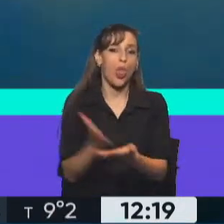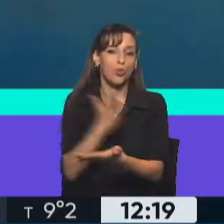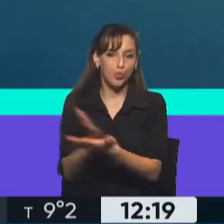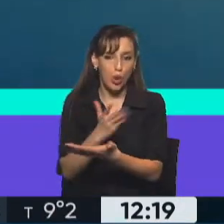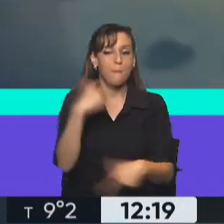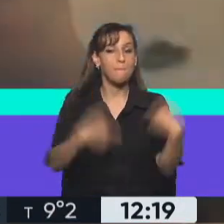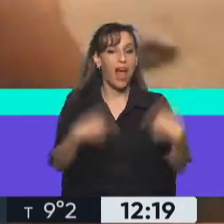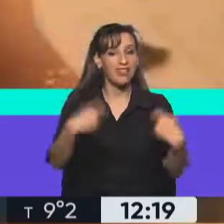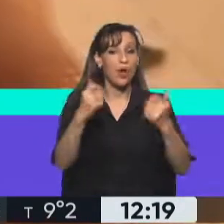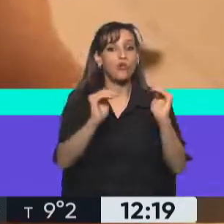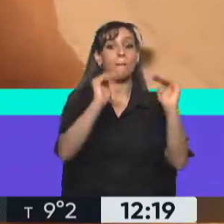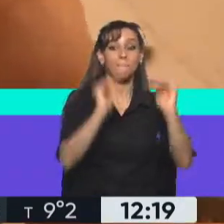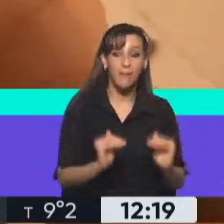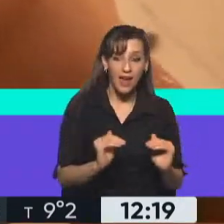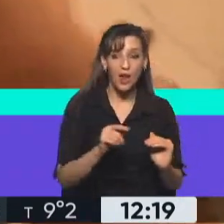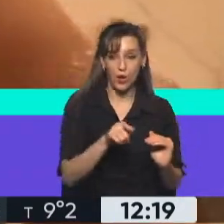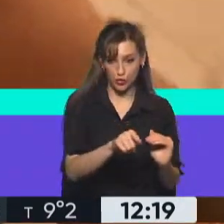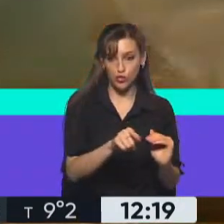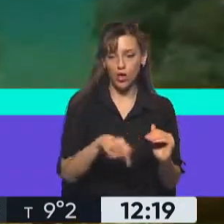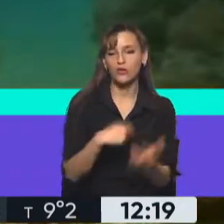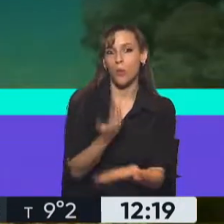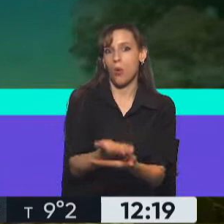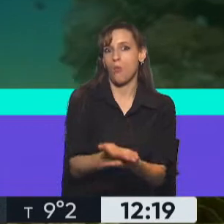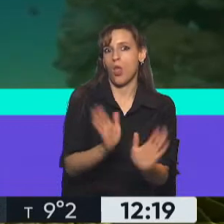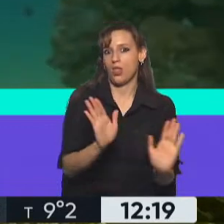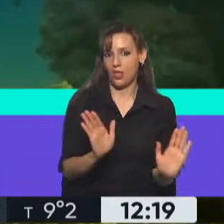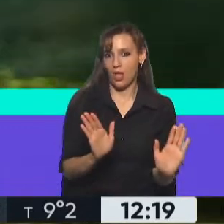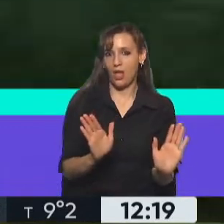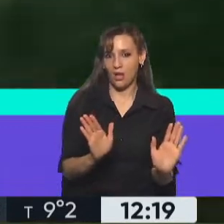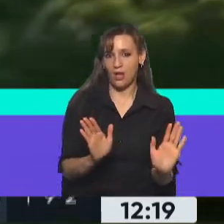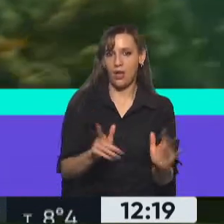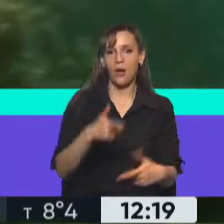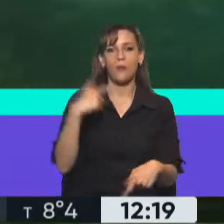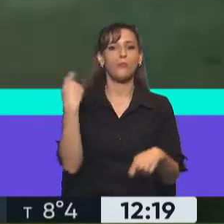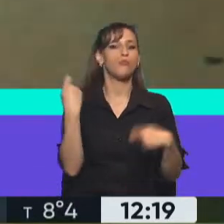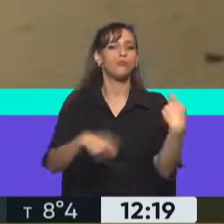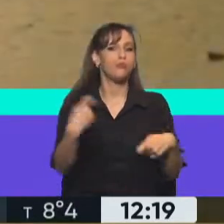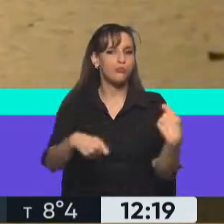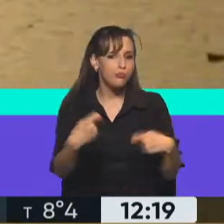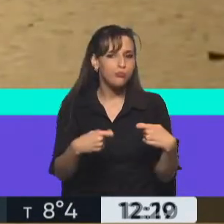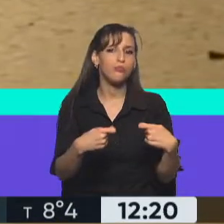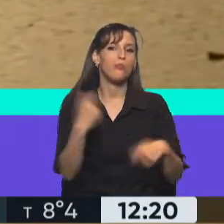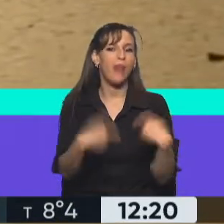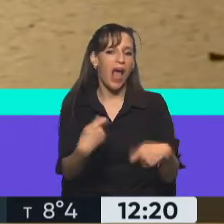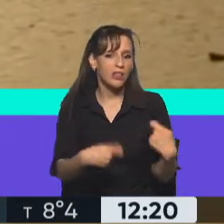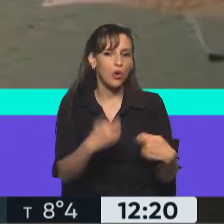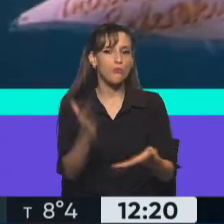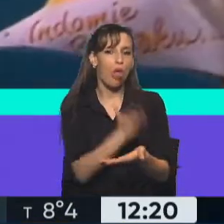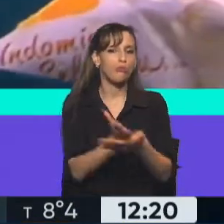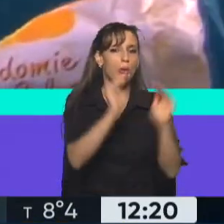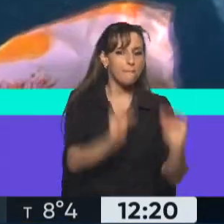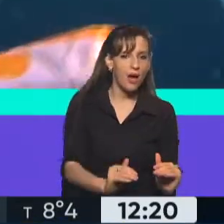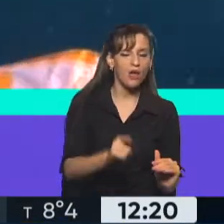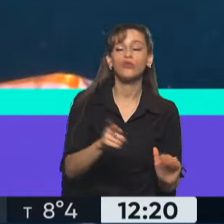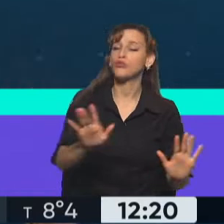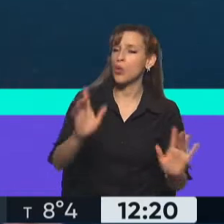esa es una de la propuesta o sea recortar en forma drástica y avances interesante en la ley de envases en